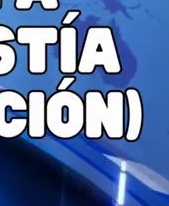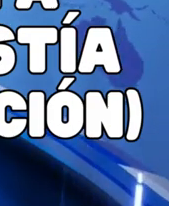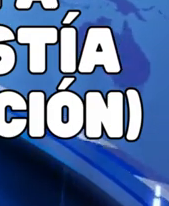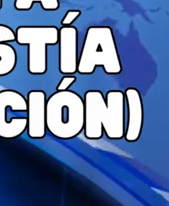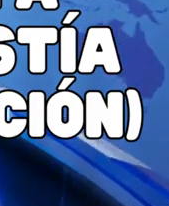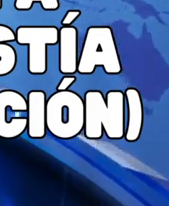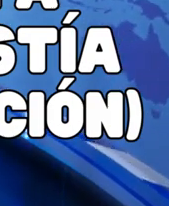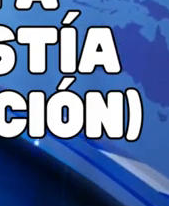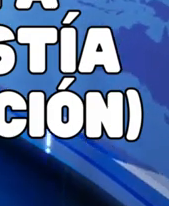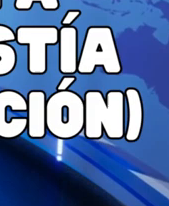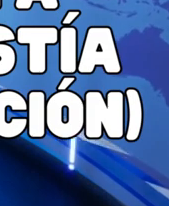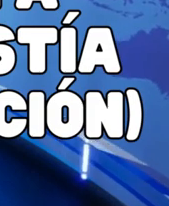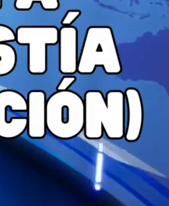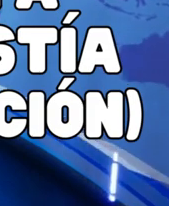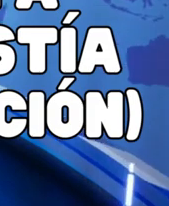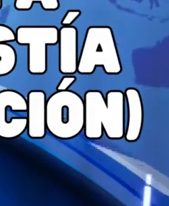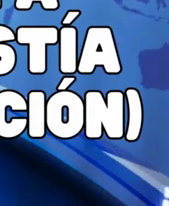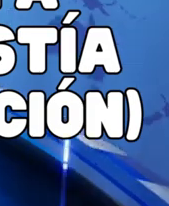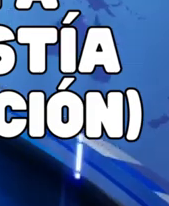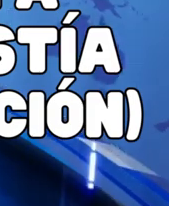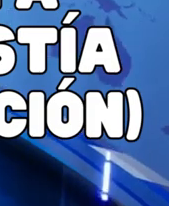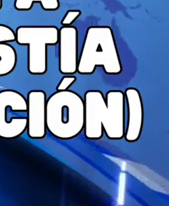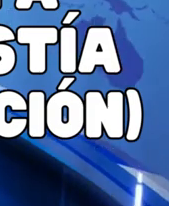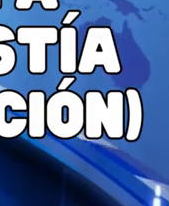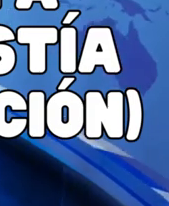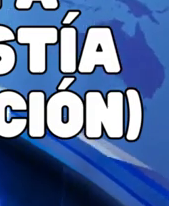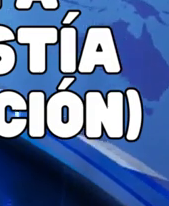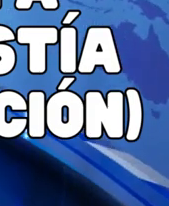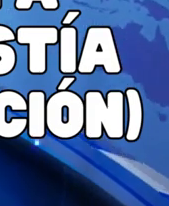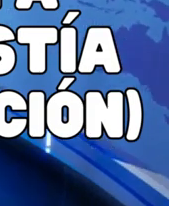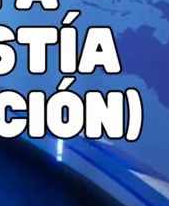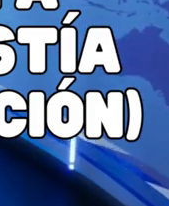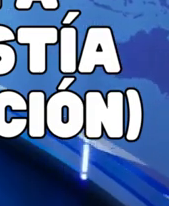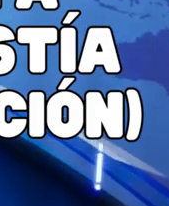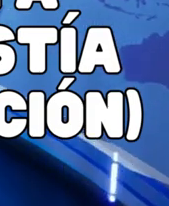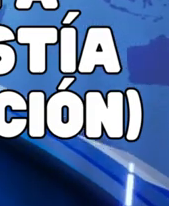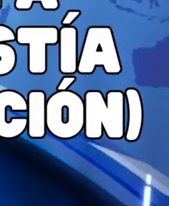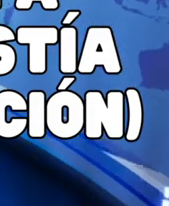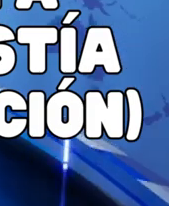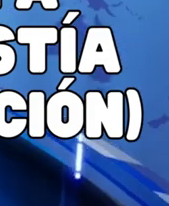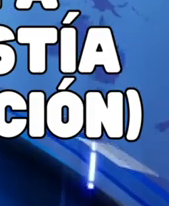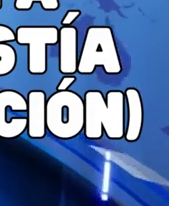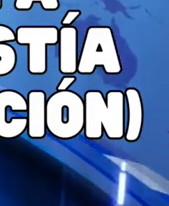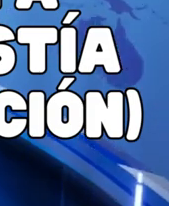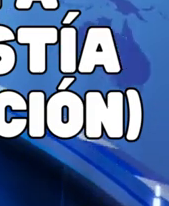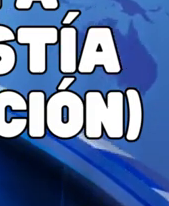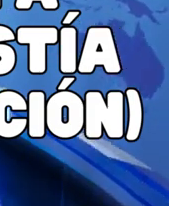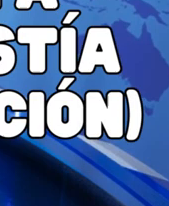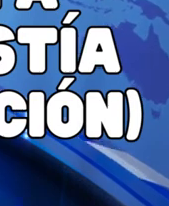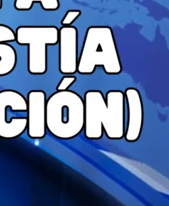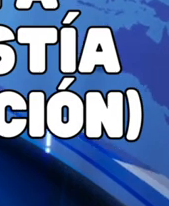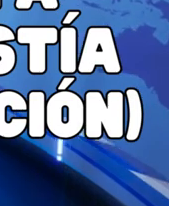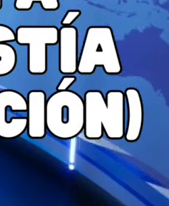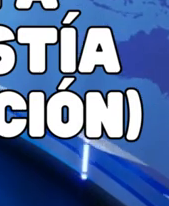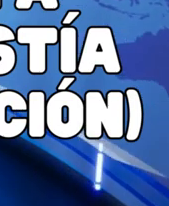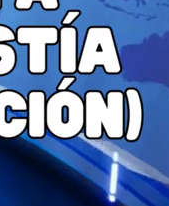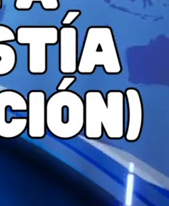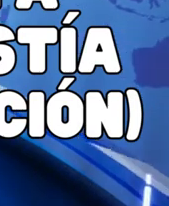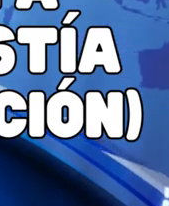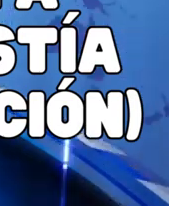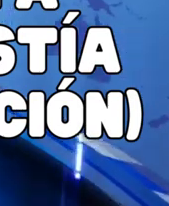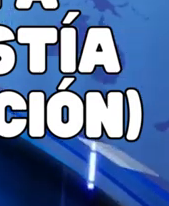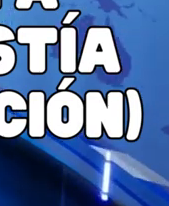vida. Me gusta más la palabra carestía que